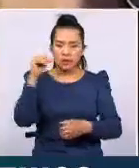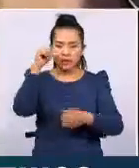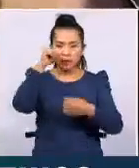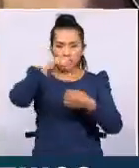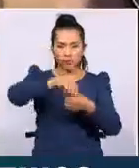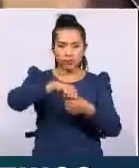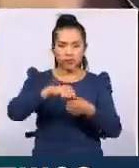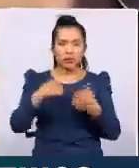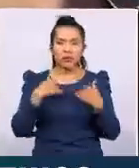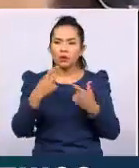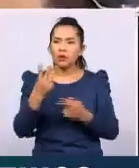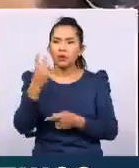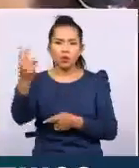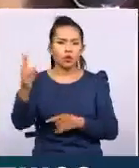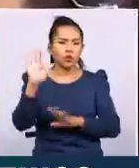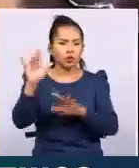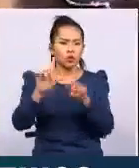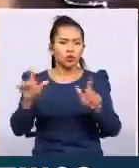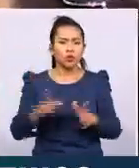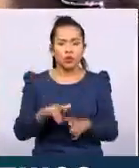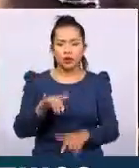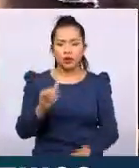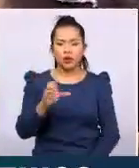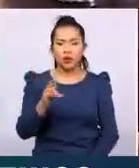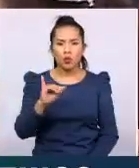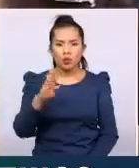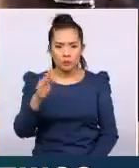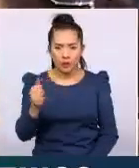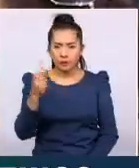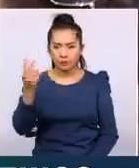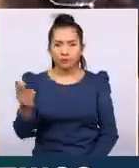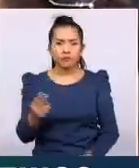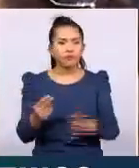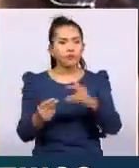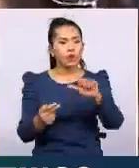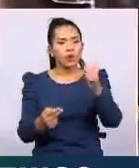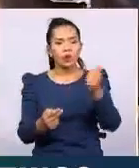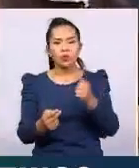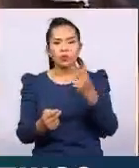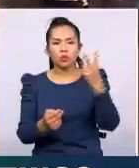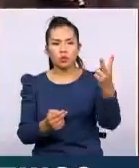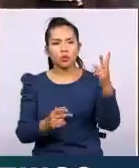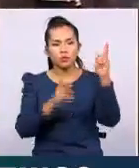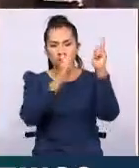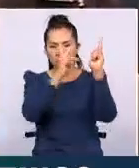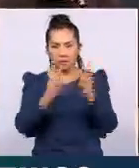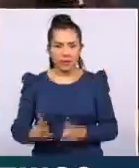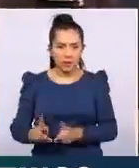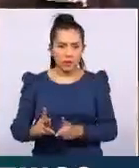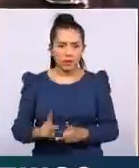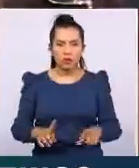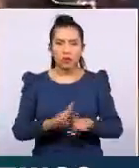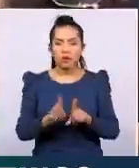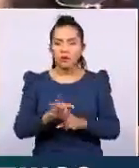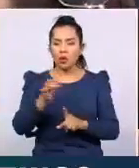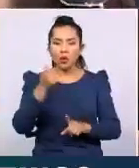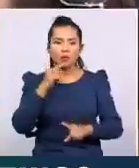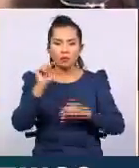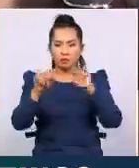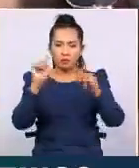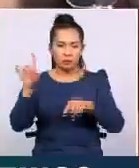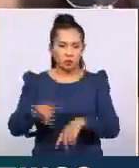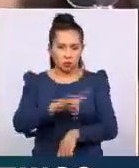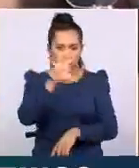tantos, dos en lo que es Yacuiba, dos que están en lo que es Pando y lo que está en el país, ¿no?